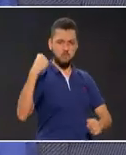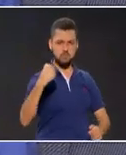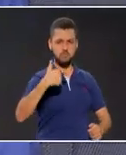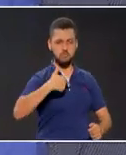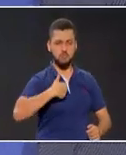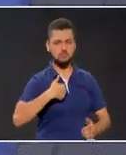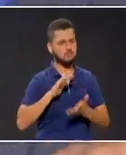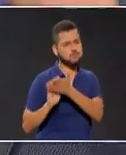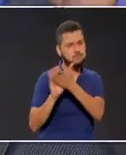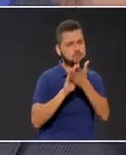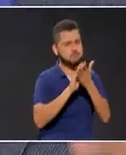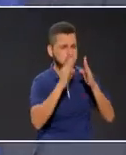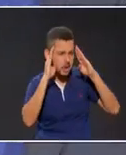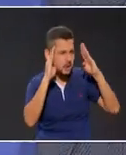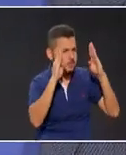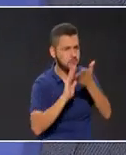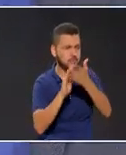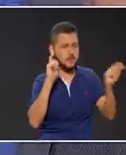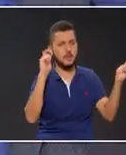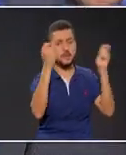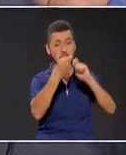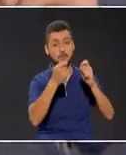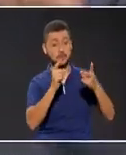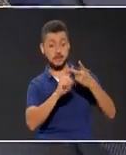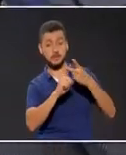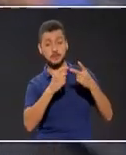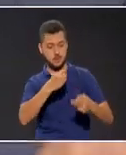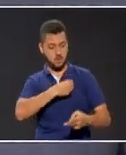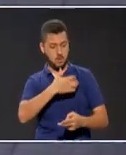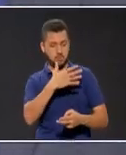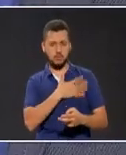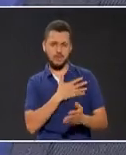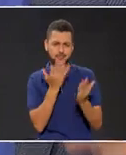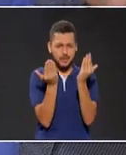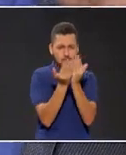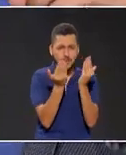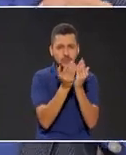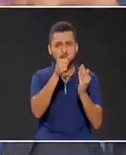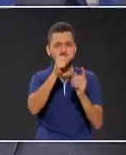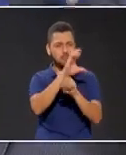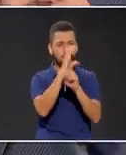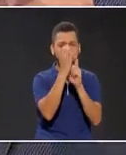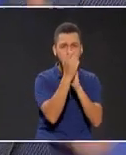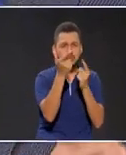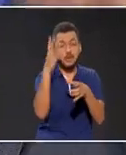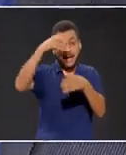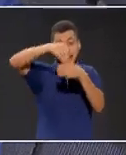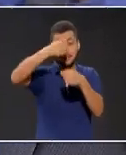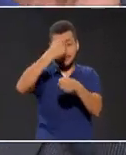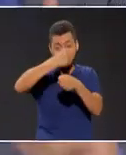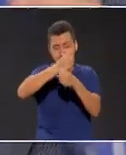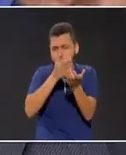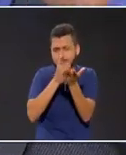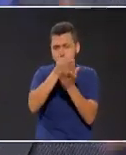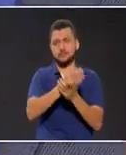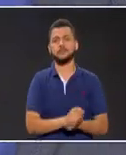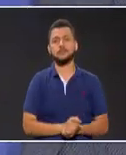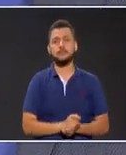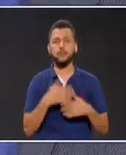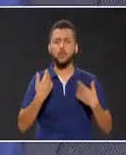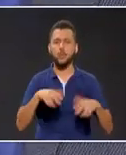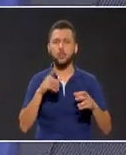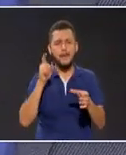brazo extendido con las oportunidades, sobre todo en educación y en empleo. Por eso nosotros tenemos un plan para generar 100.000 nuevos empleos